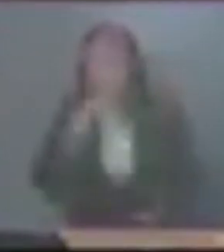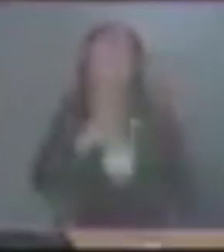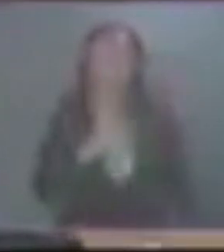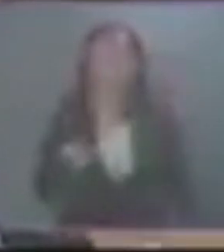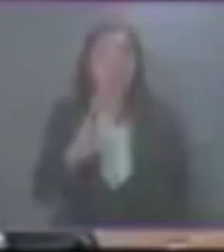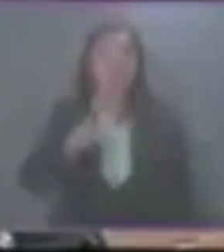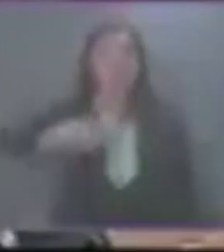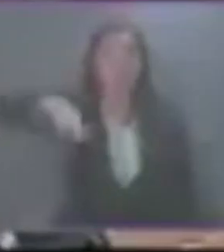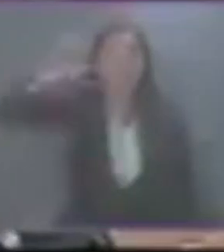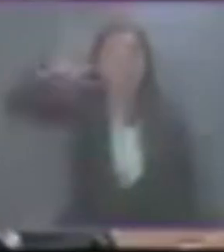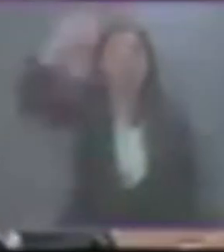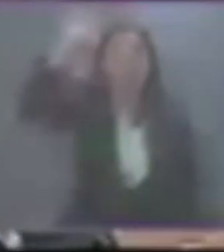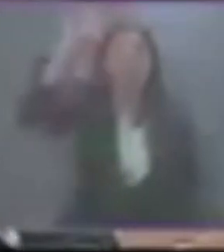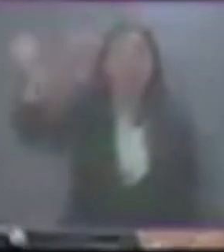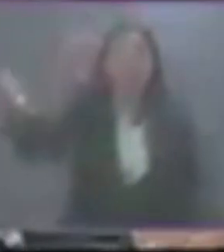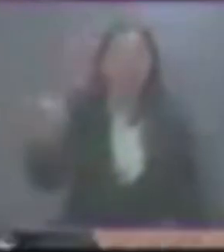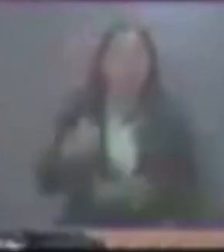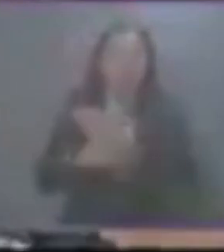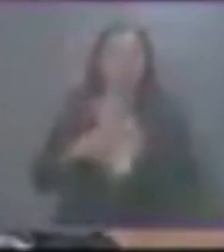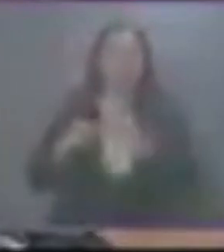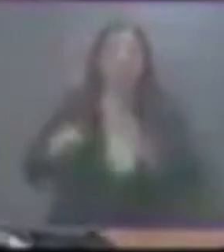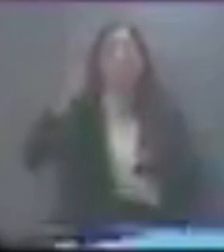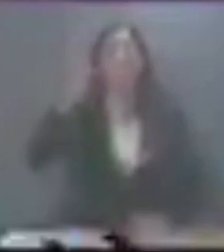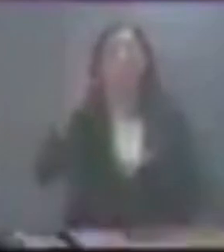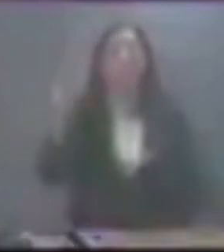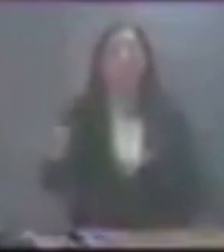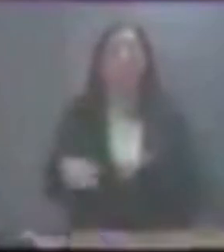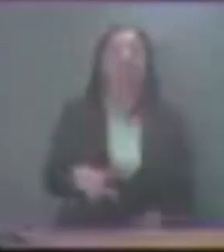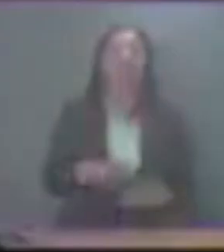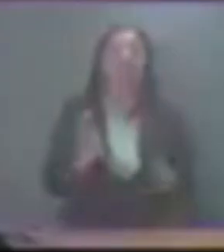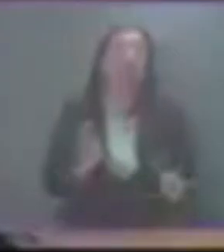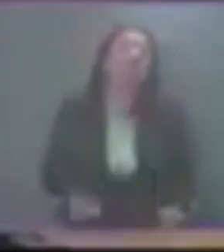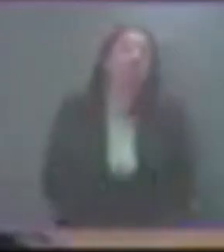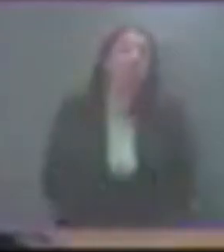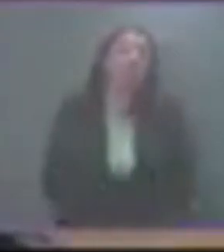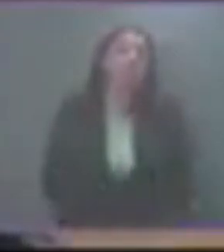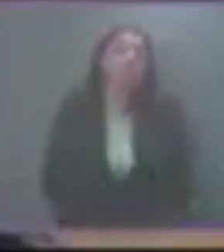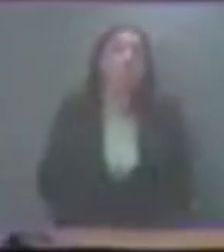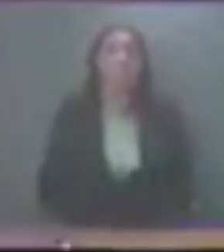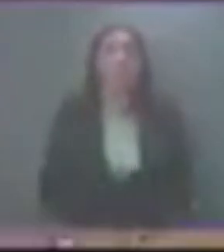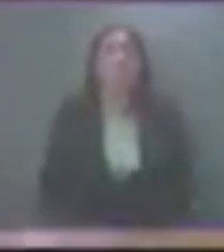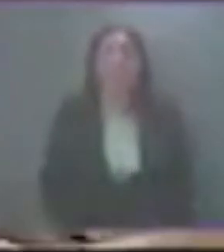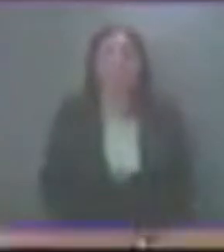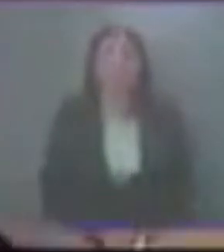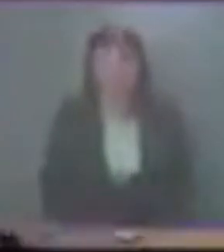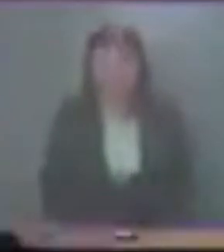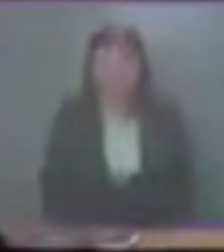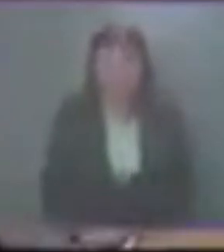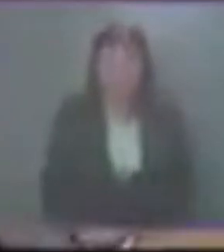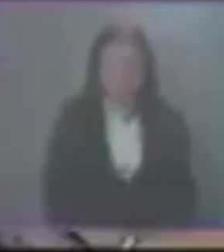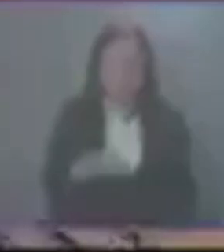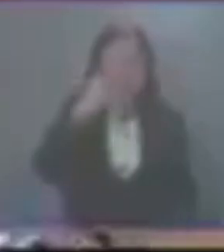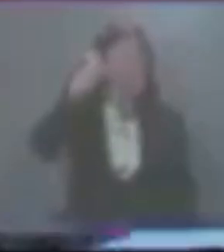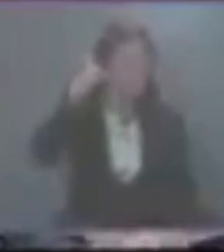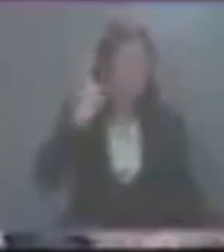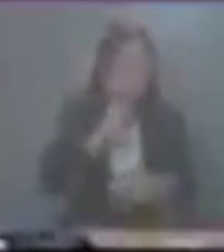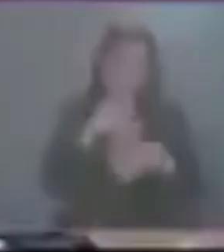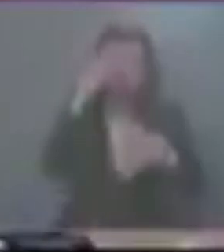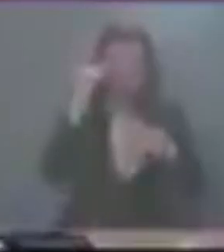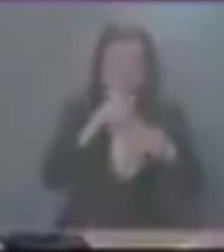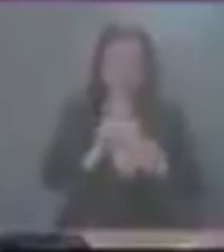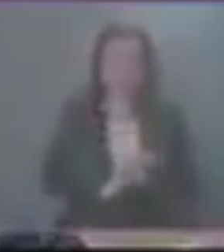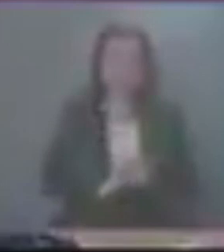los argumentos de este servidor me lo mandan aquí de prensa retuiteando a diputados y diputadas